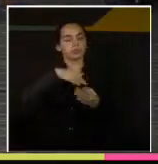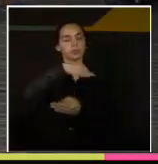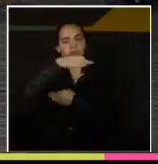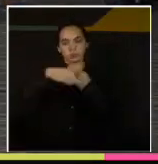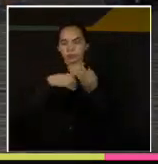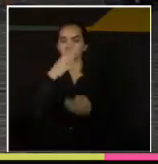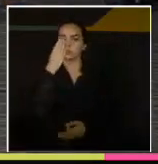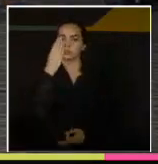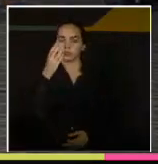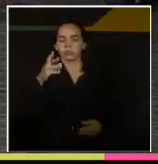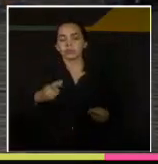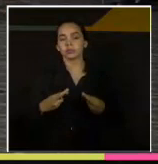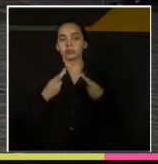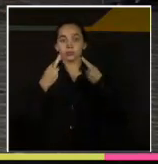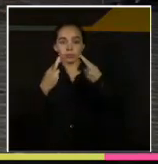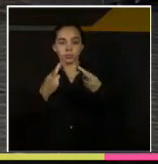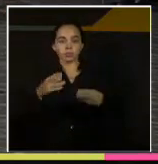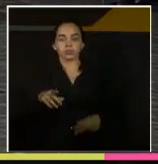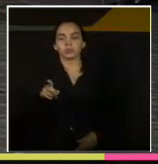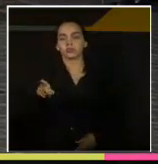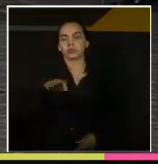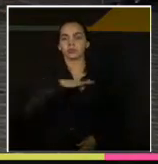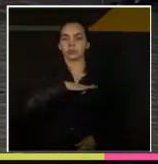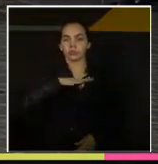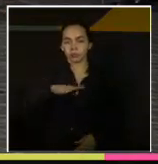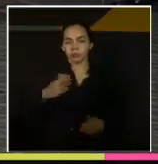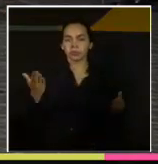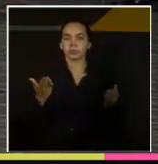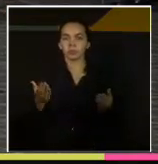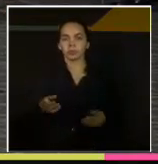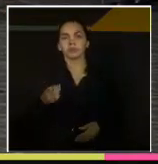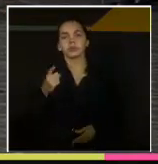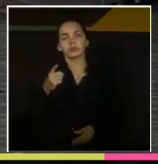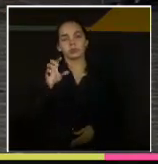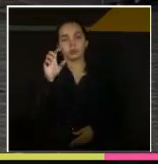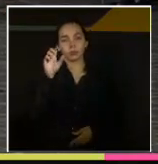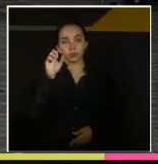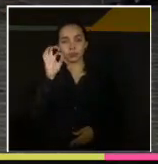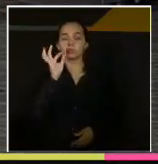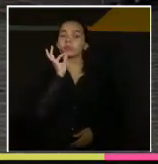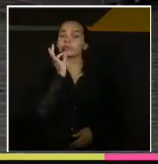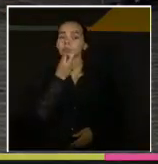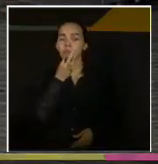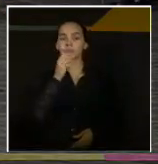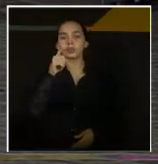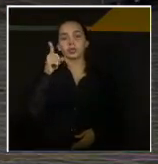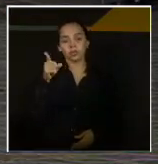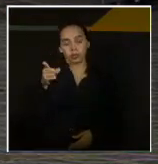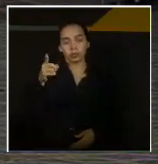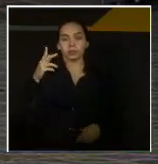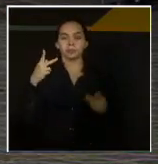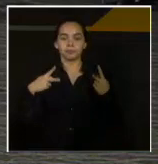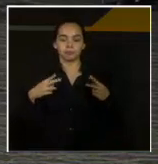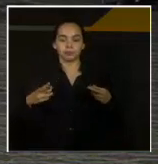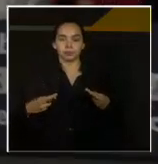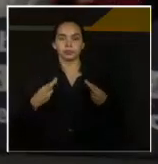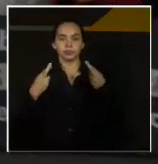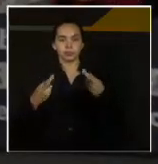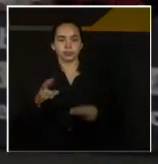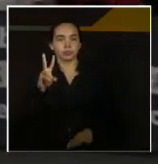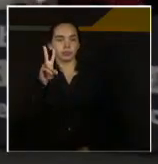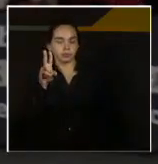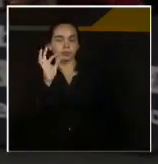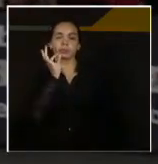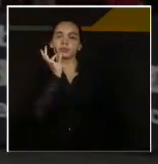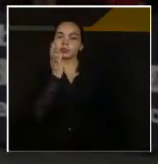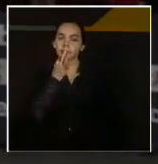candidatos. Podrán hacer esta pregunta durante 30 segundos. El candidato responderá hasta por